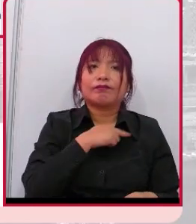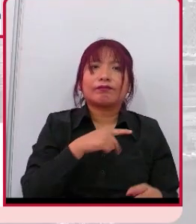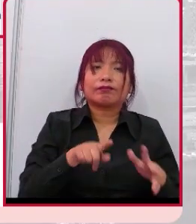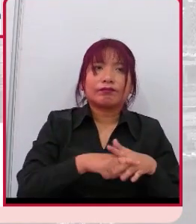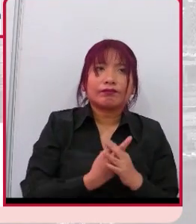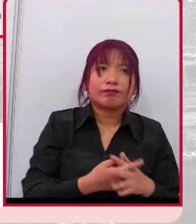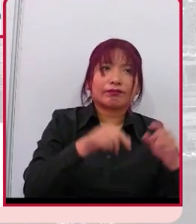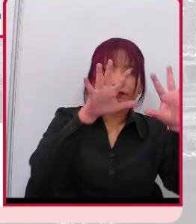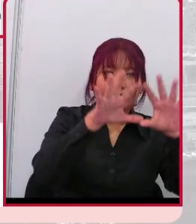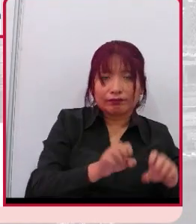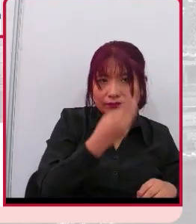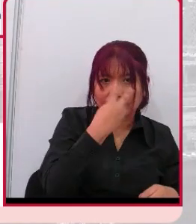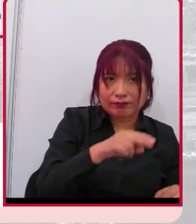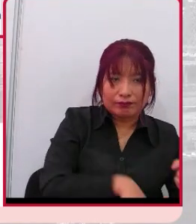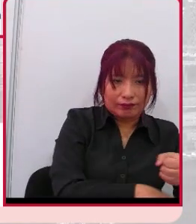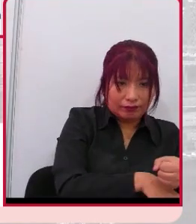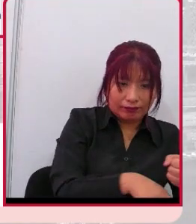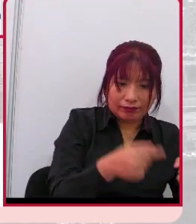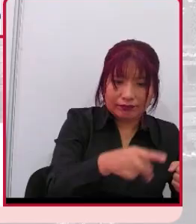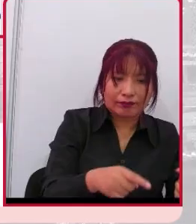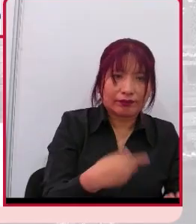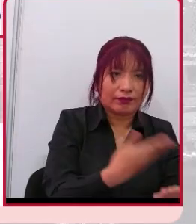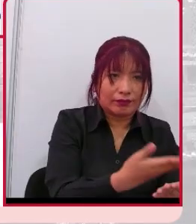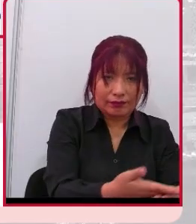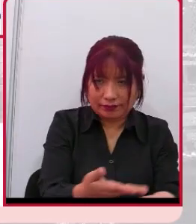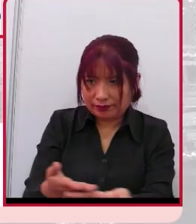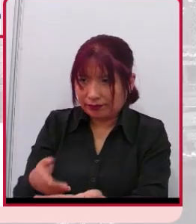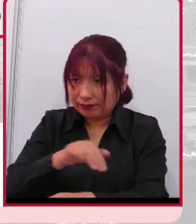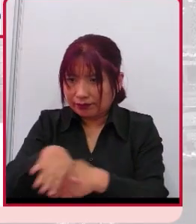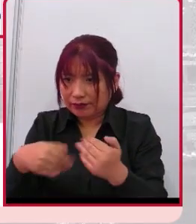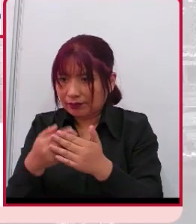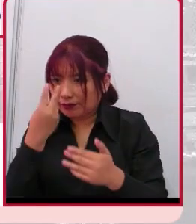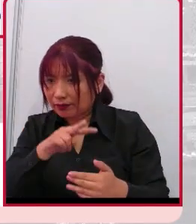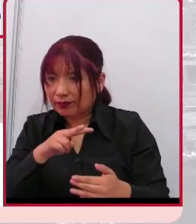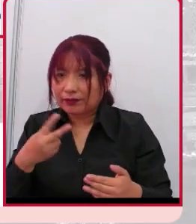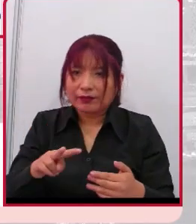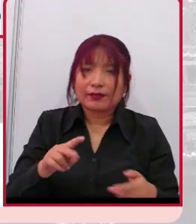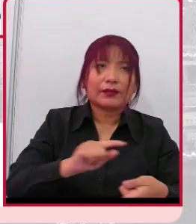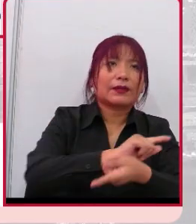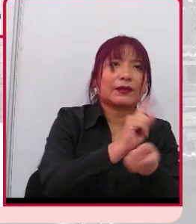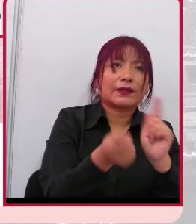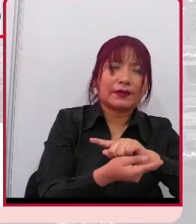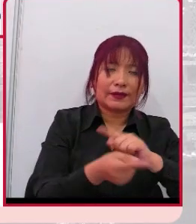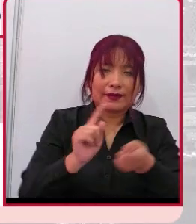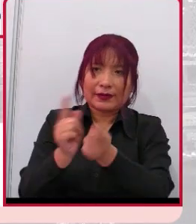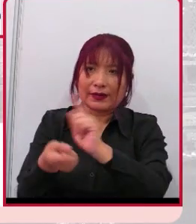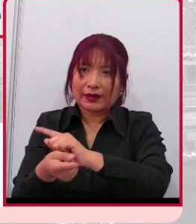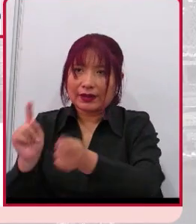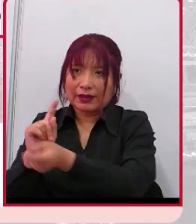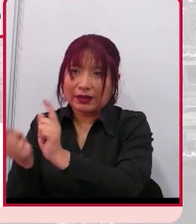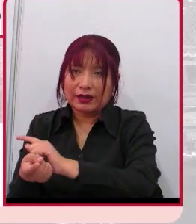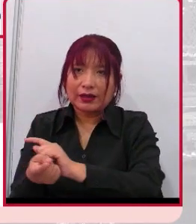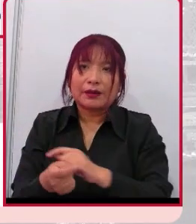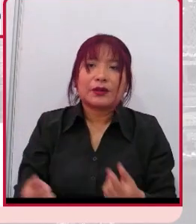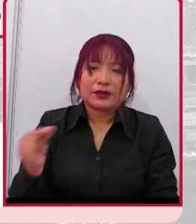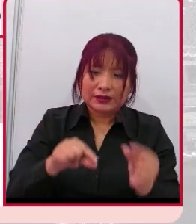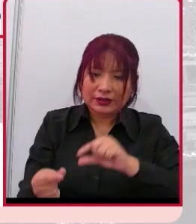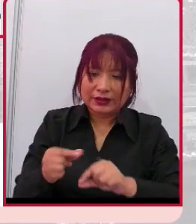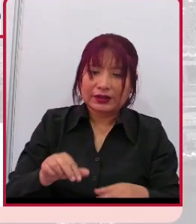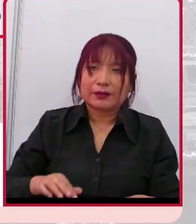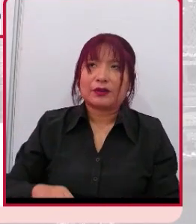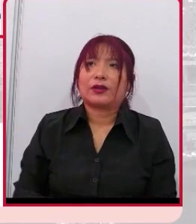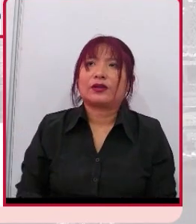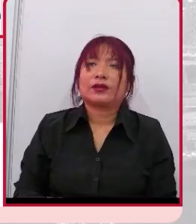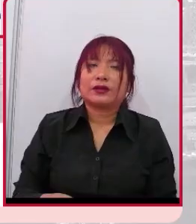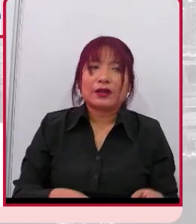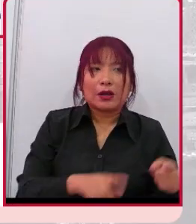mostrado al inicio y con estas pruebas optimizadas, donde encontramos algunos cambios en la dosificación de los reactivos. Para la